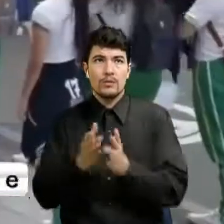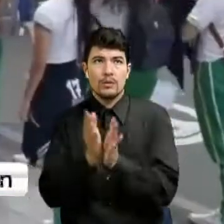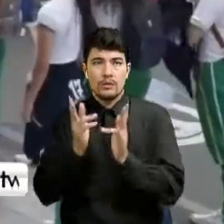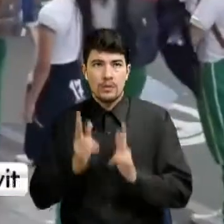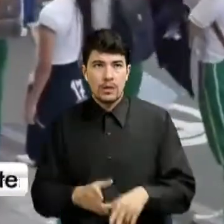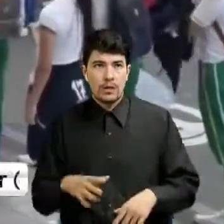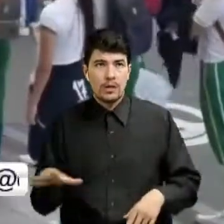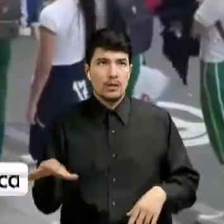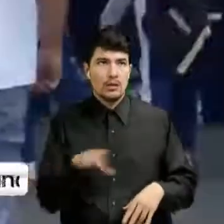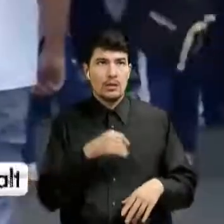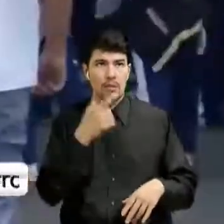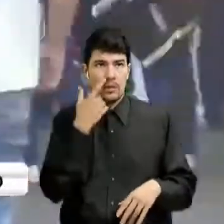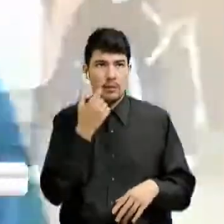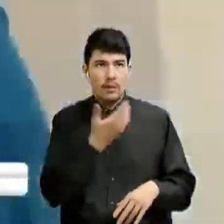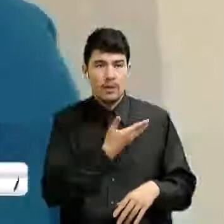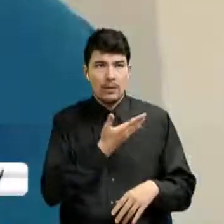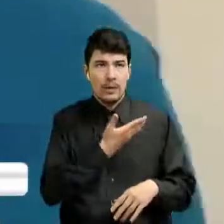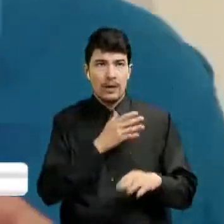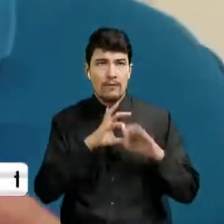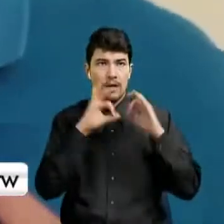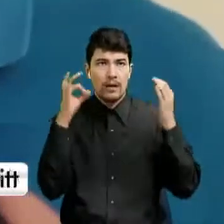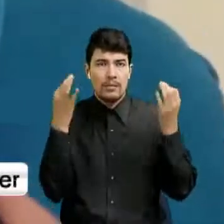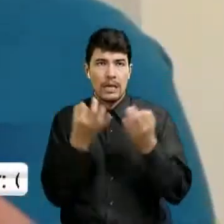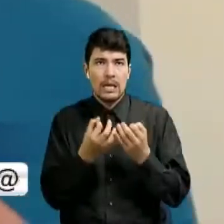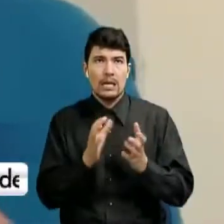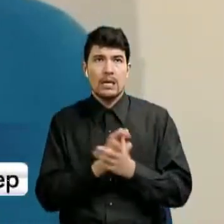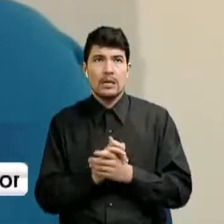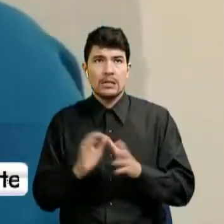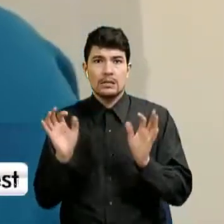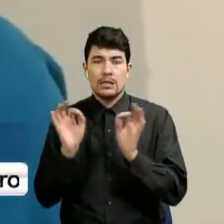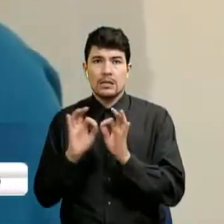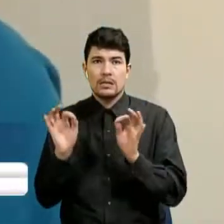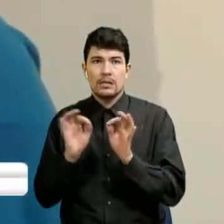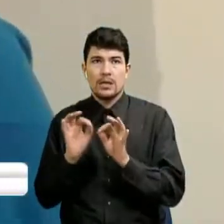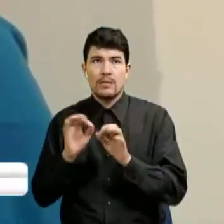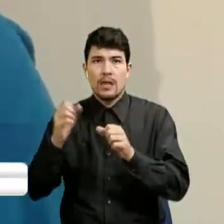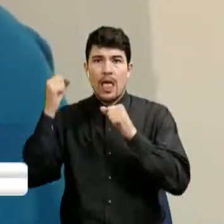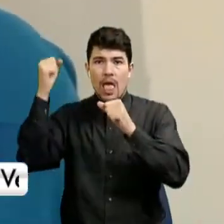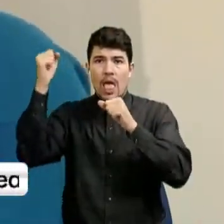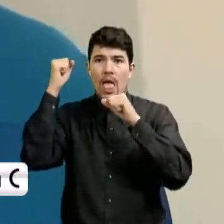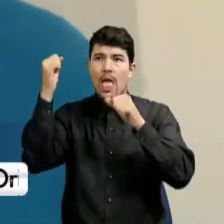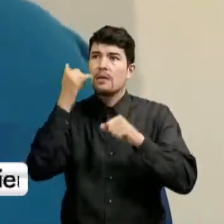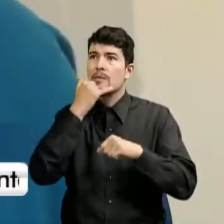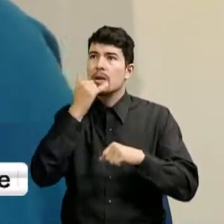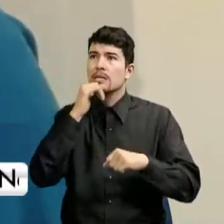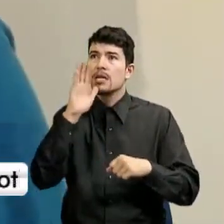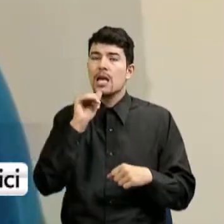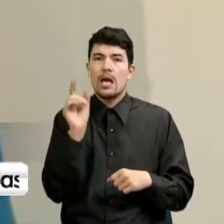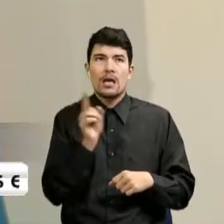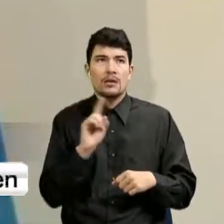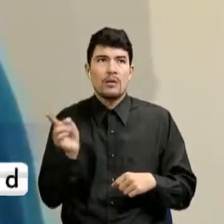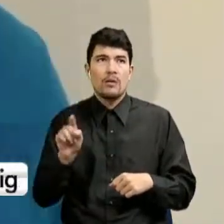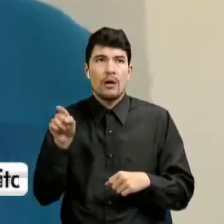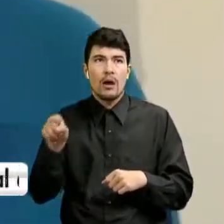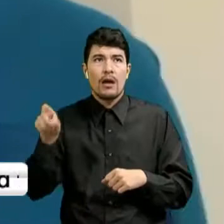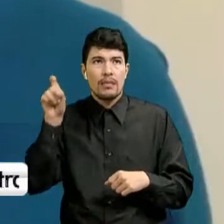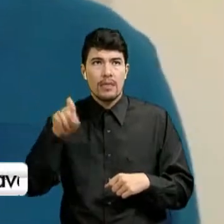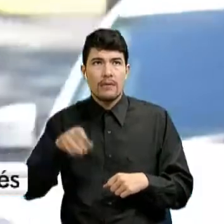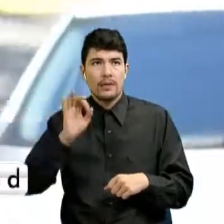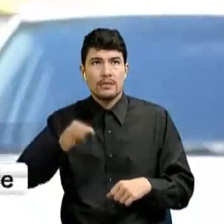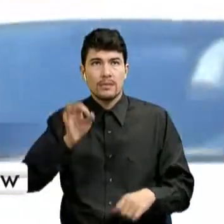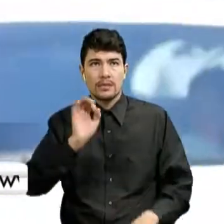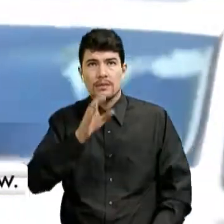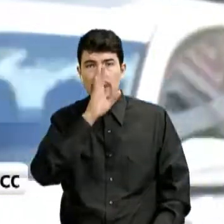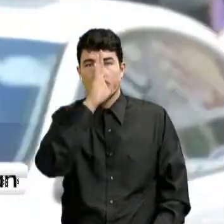todos los padres de familia no es simplemente que protesta y no pasa nada que era lo que tenían acostumbrados